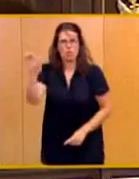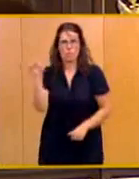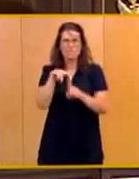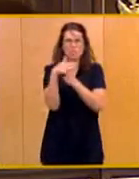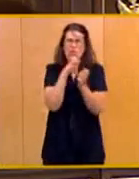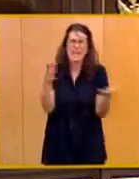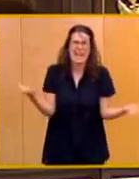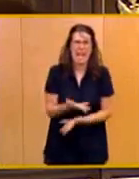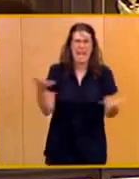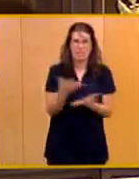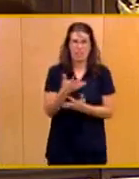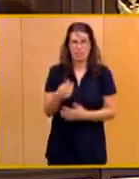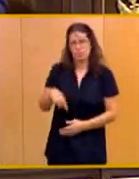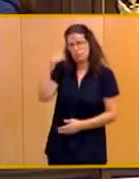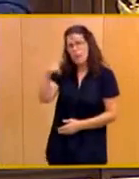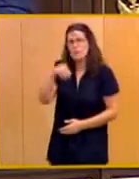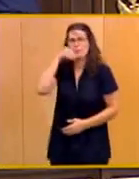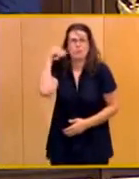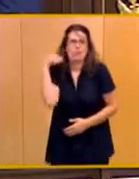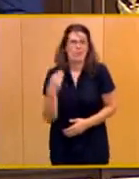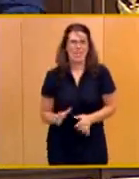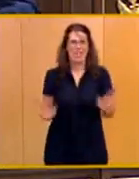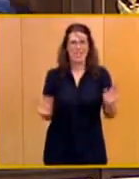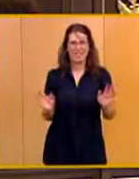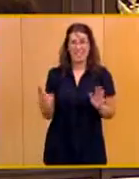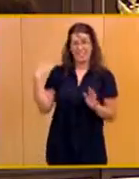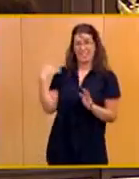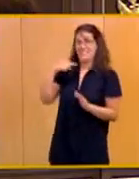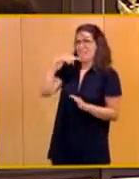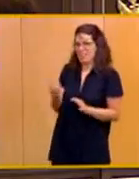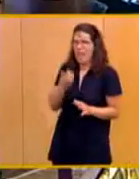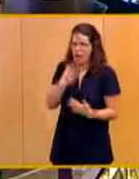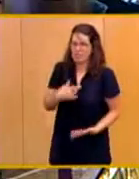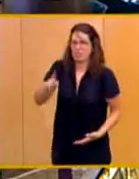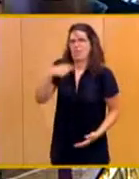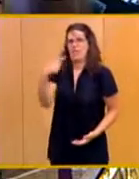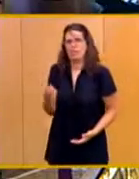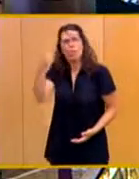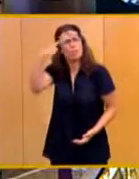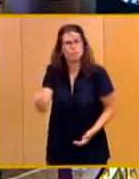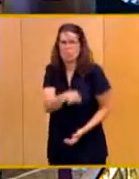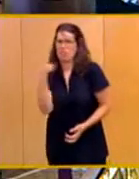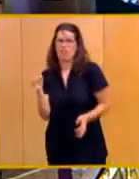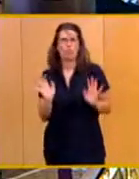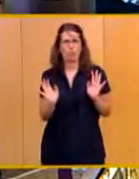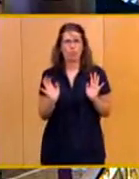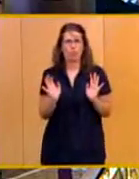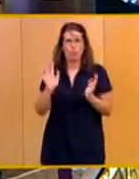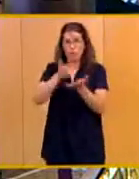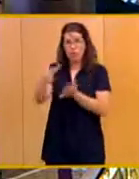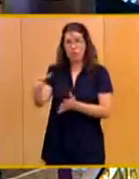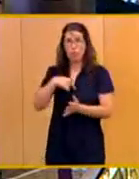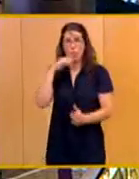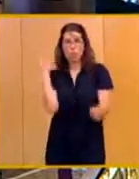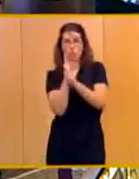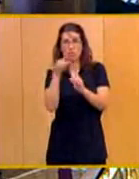bien el señor Rajoy. Se lo han dicho y se lo dijeron. Esto lo sabía cuando decidió votar contra esas